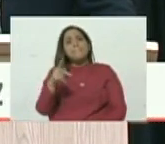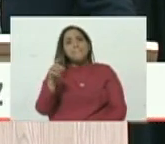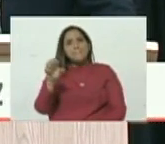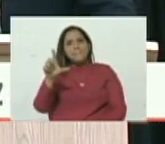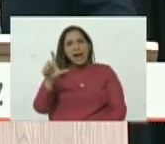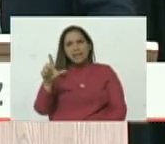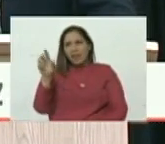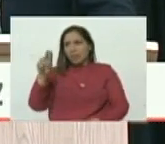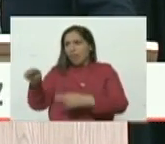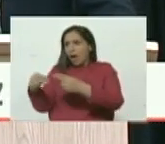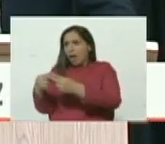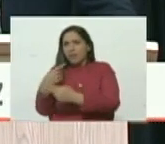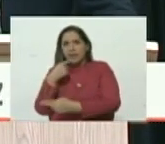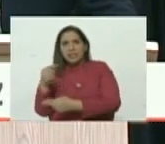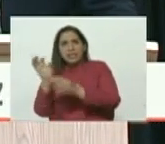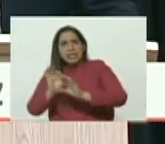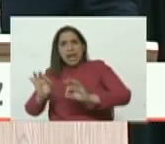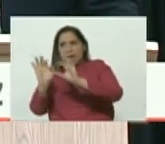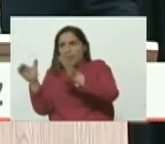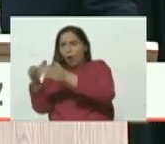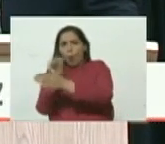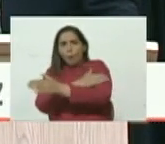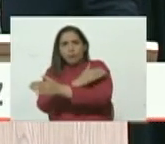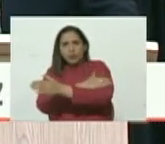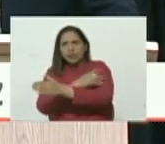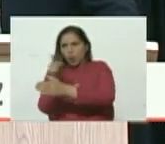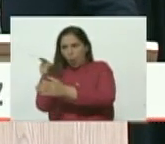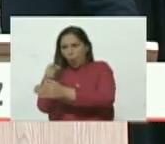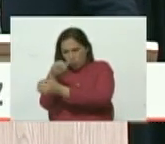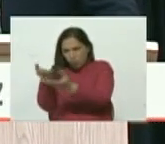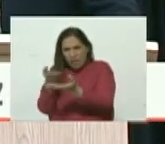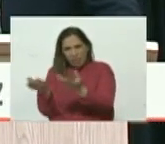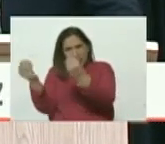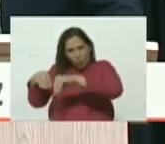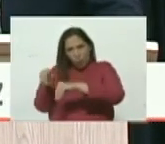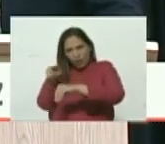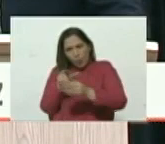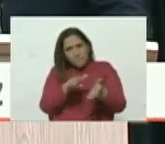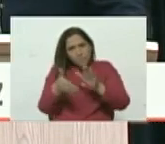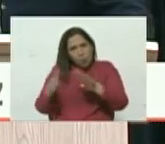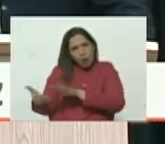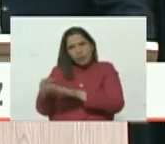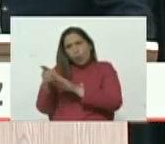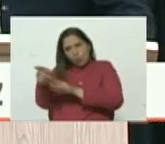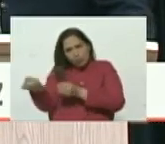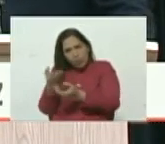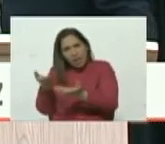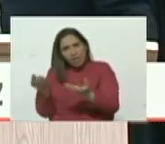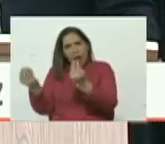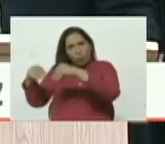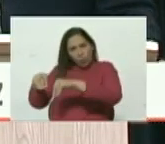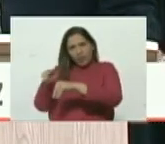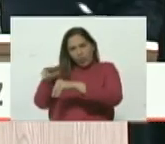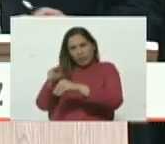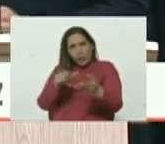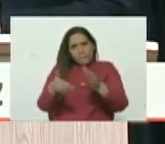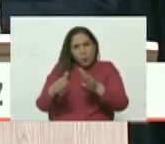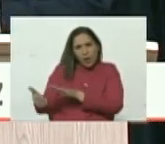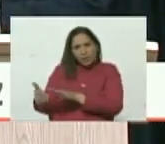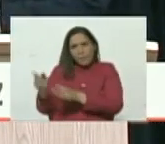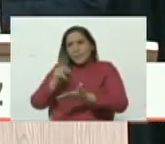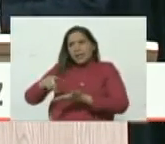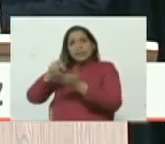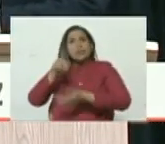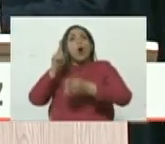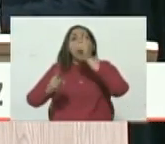oposición venezolana. ¿Están de acuerdo con esta masacre? ¿Están de acuerdo con el magnicidio? ¿Participó alguno